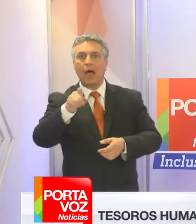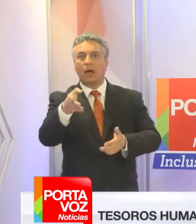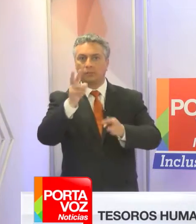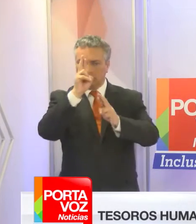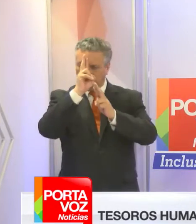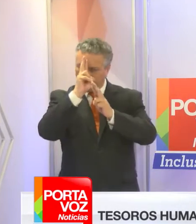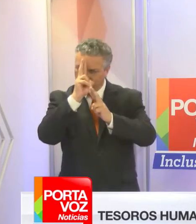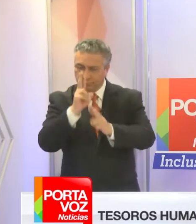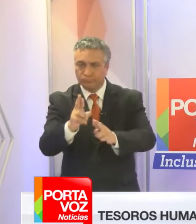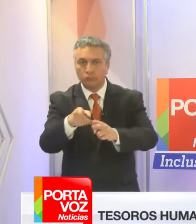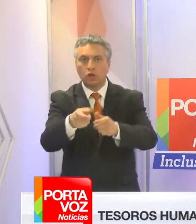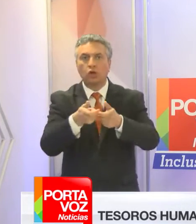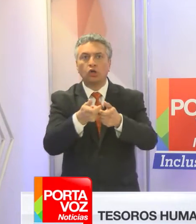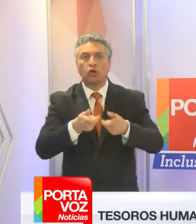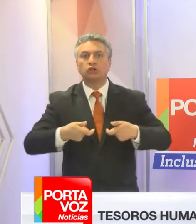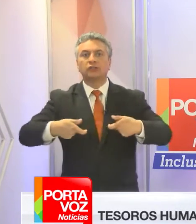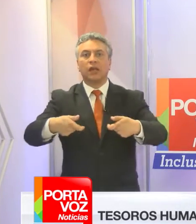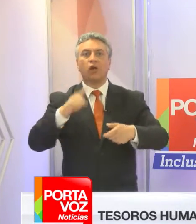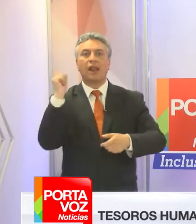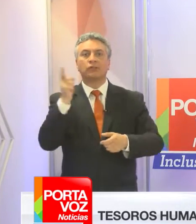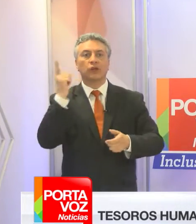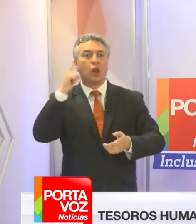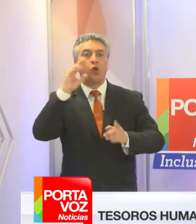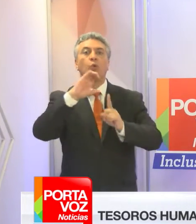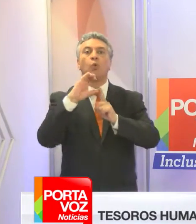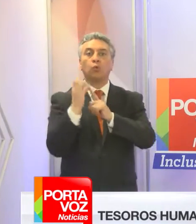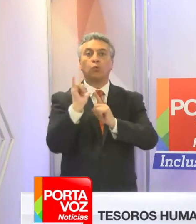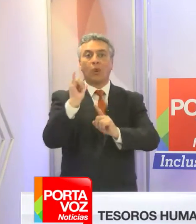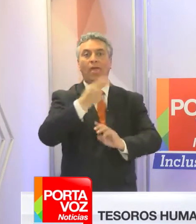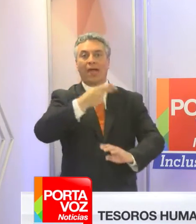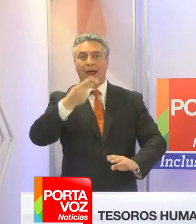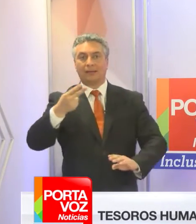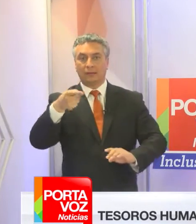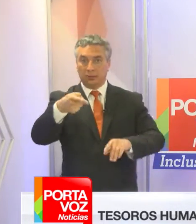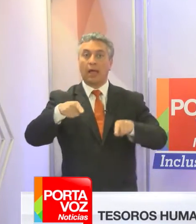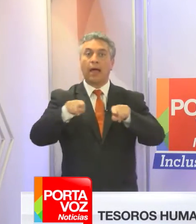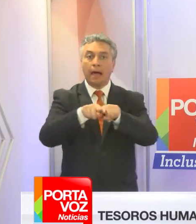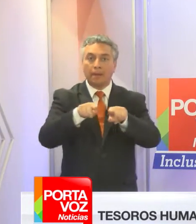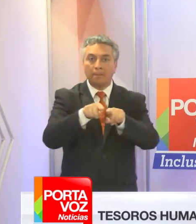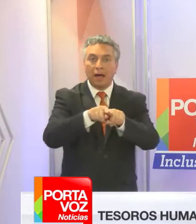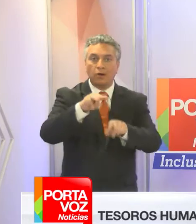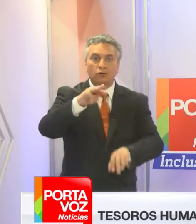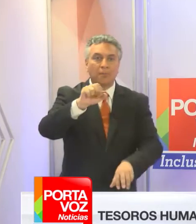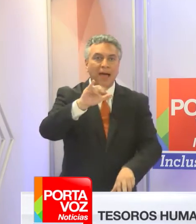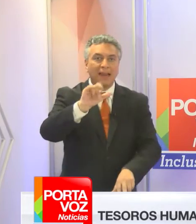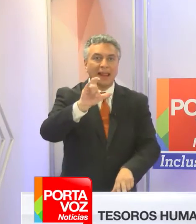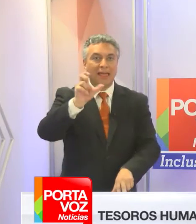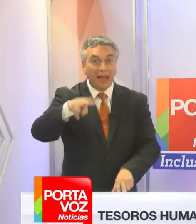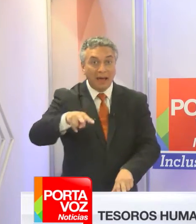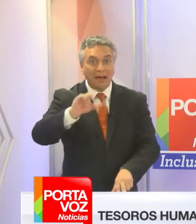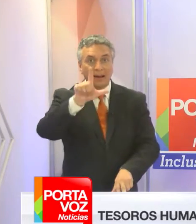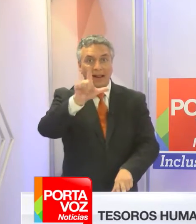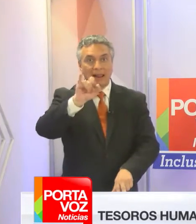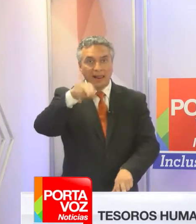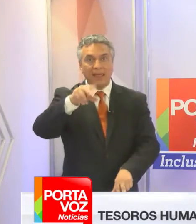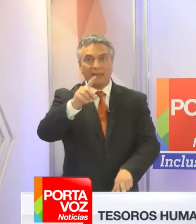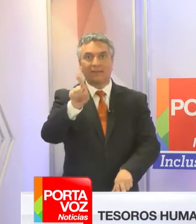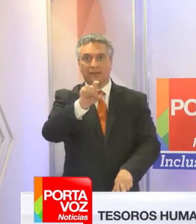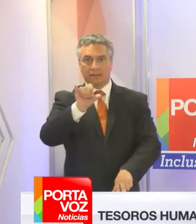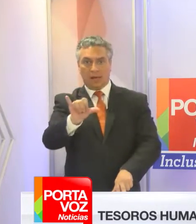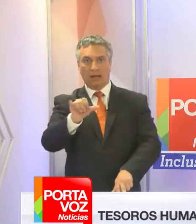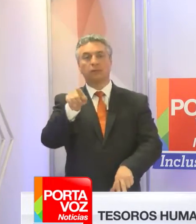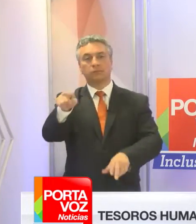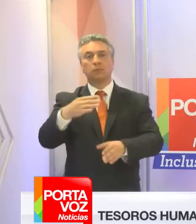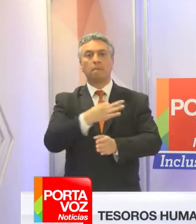el Consejo Nacional de la Cultura y las Artes. Son los hermanos Marilicán Lindsay, que recibieron la visita